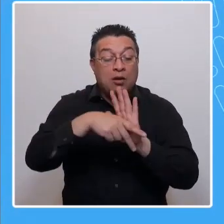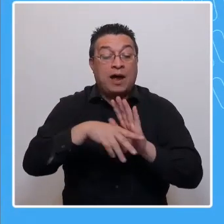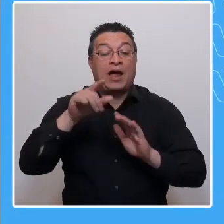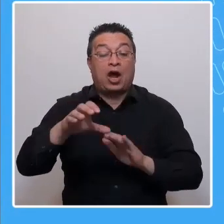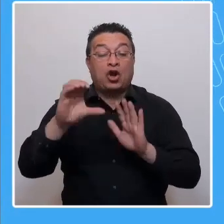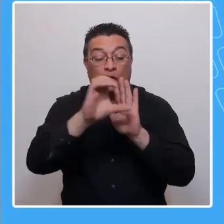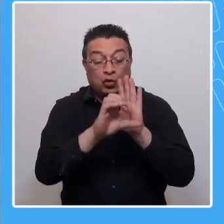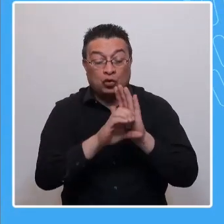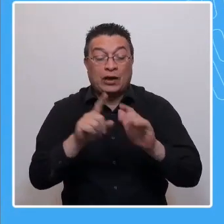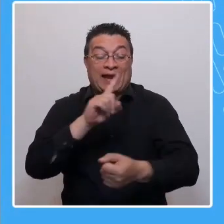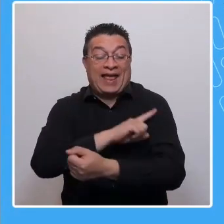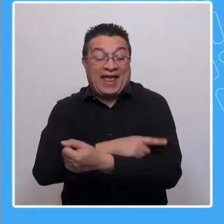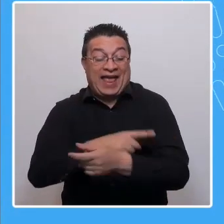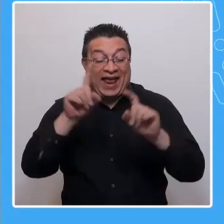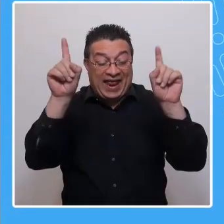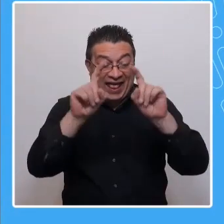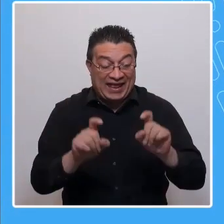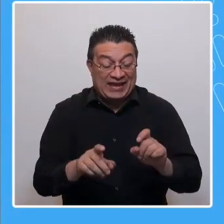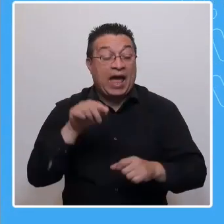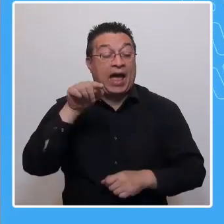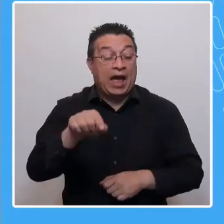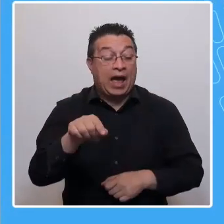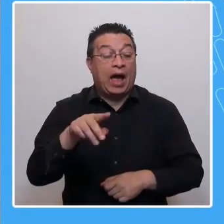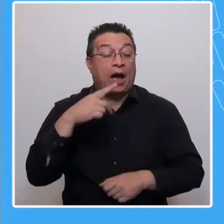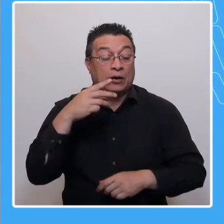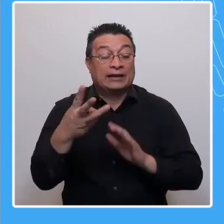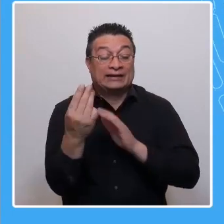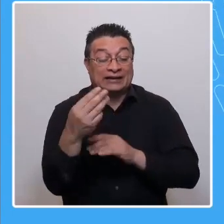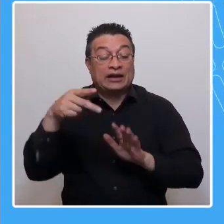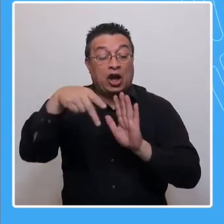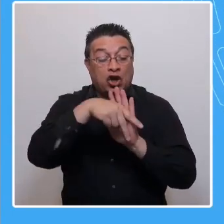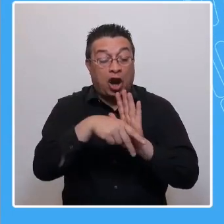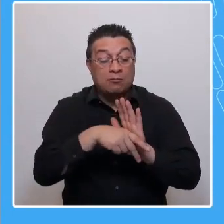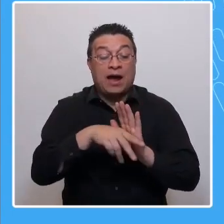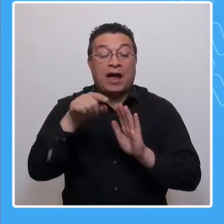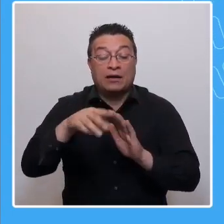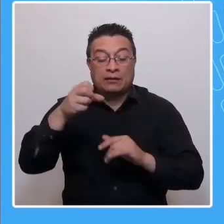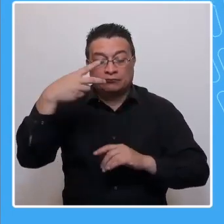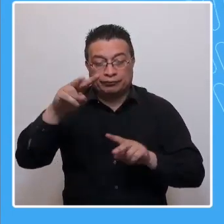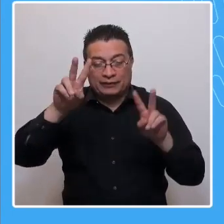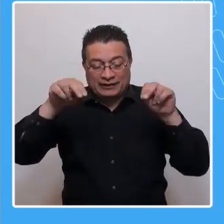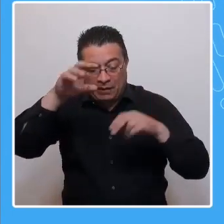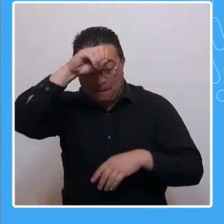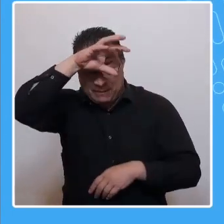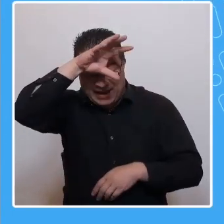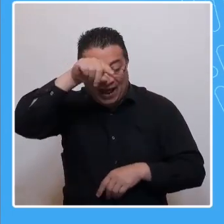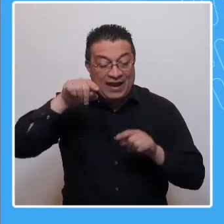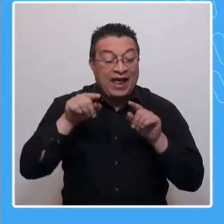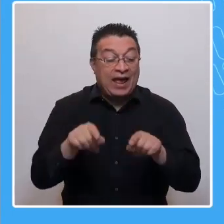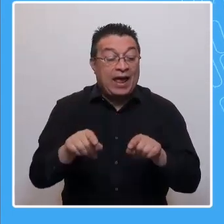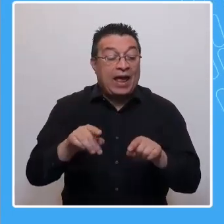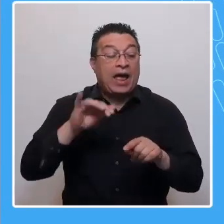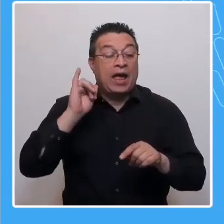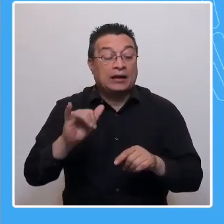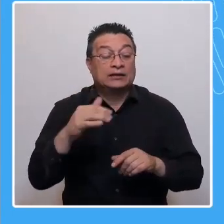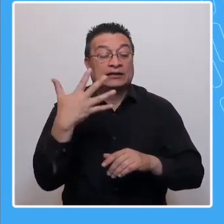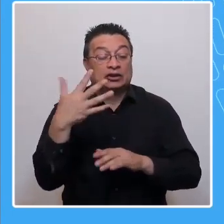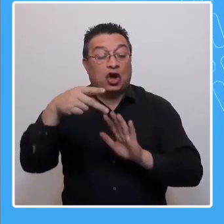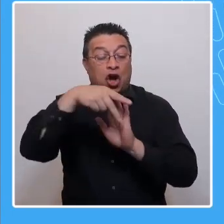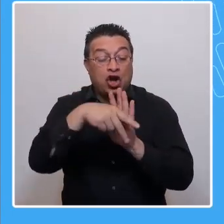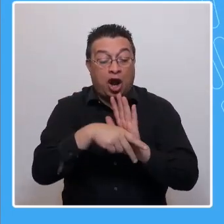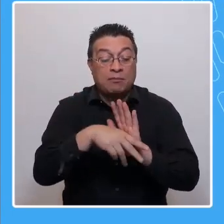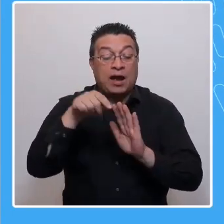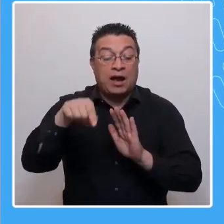de la Energía. 13 normas respecto al Estatuto Constitucional sobre Minerales. 5 normas respecto al Estatuto Constitucional de la